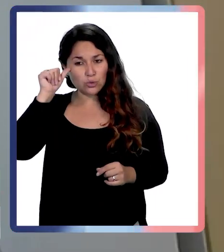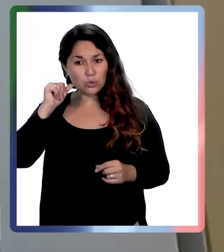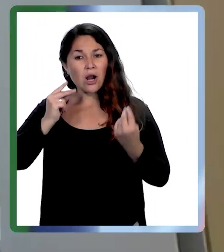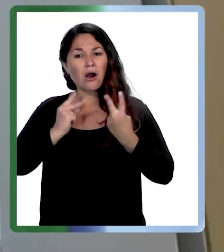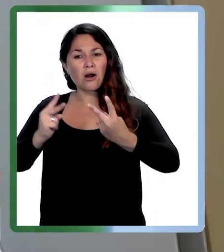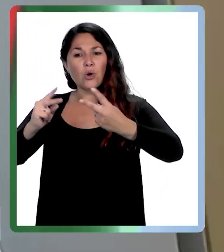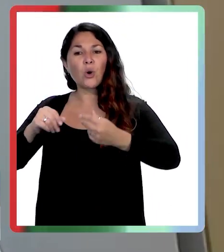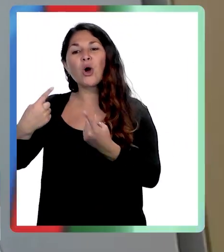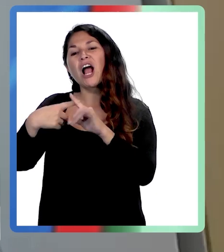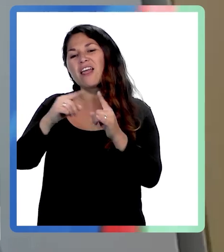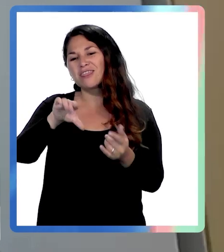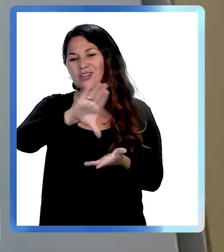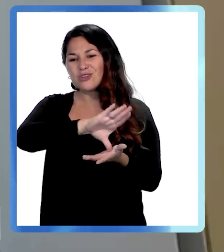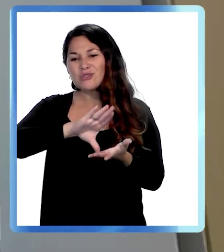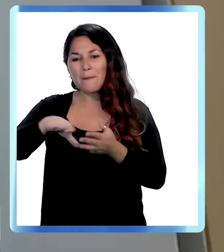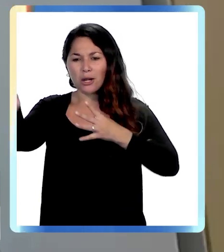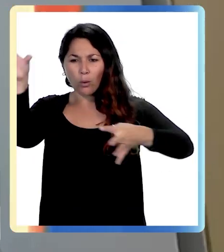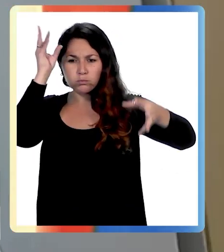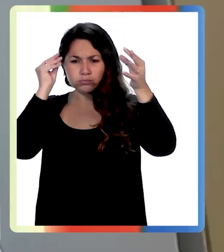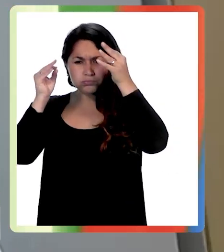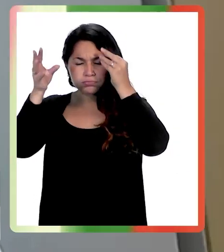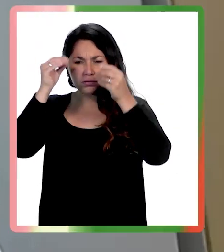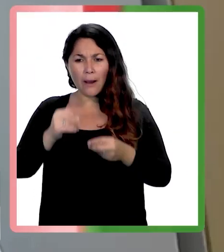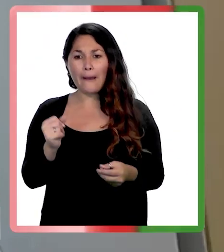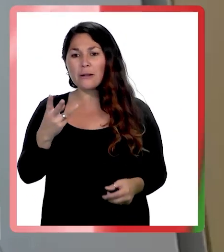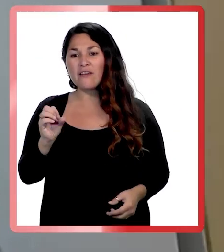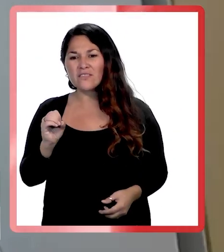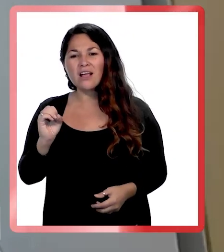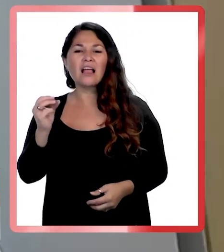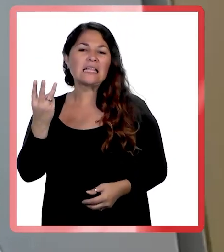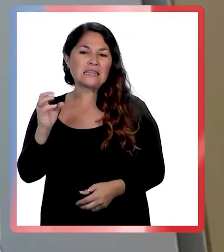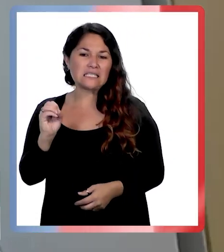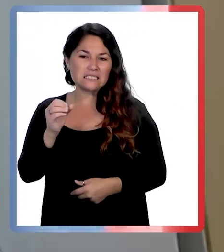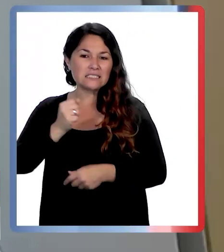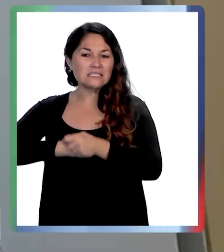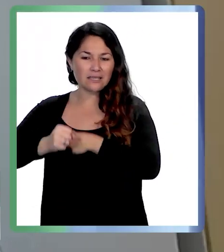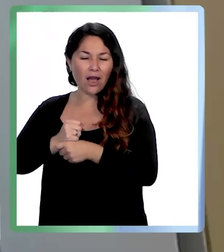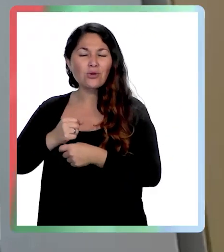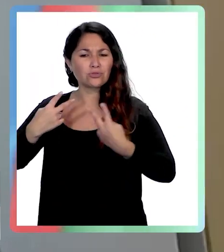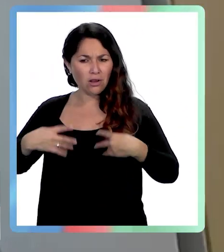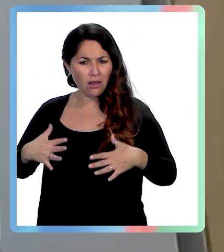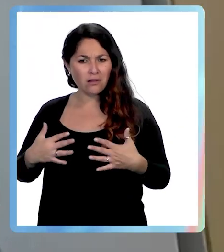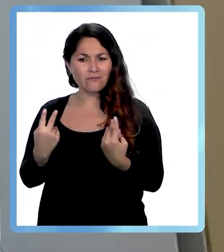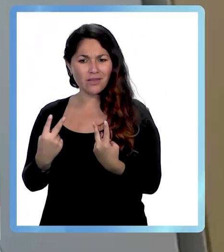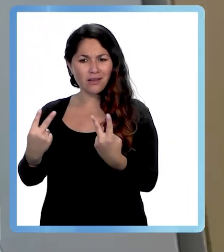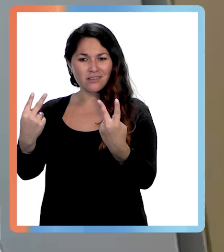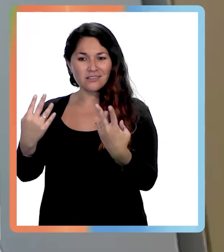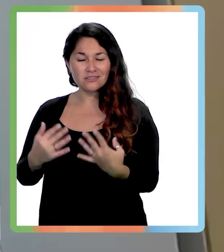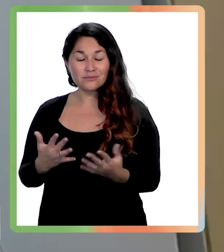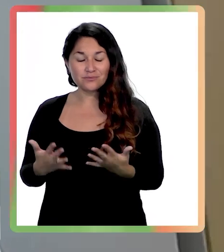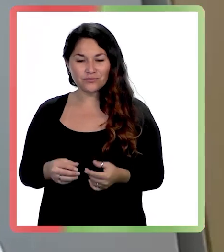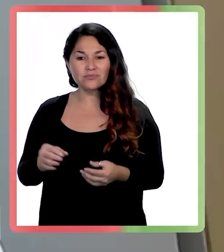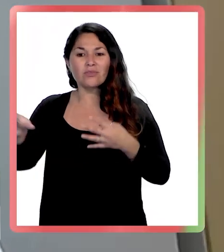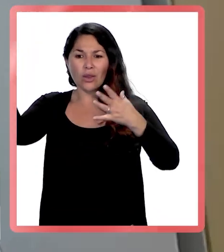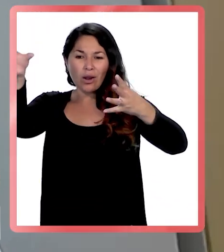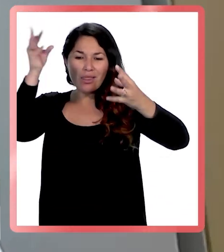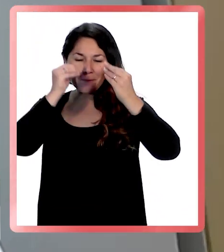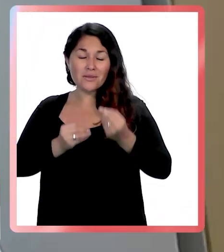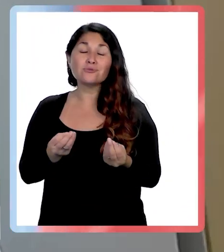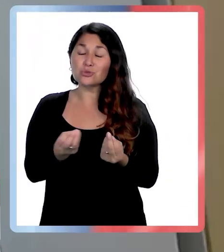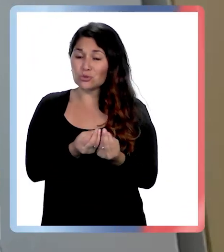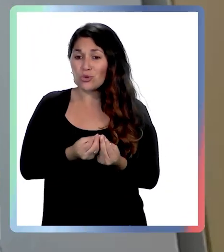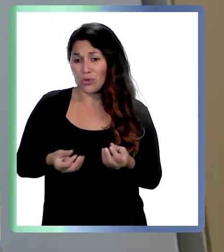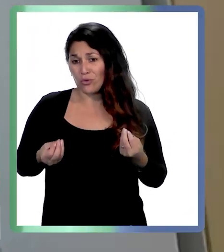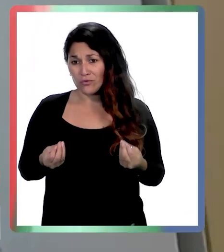años una curva de aprendizaje importante. Yo creo que la escuela chilena es una escuela que en el fondo tiene buena